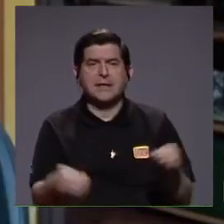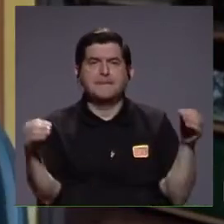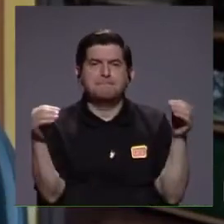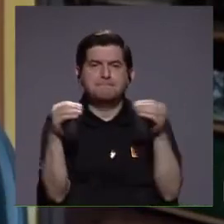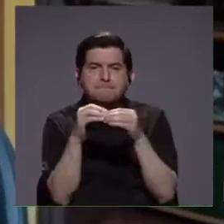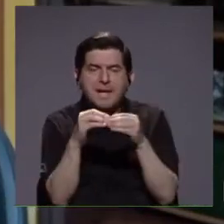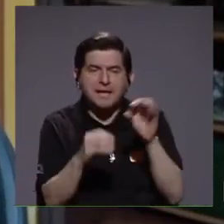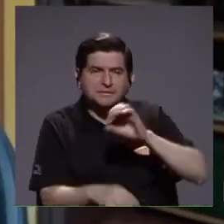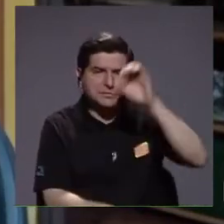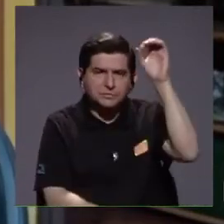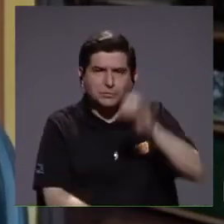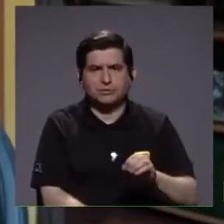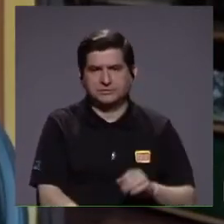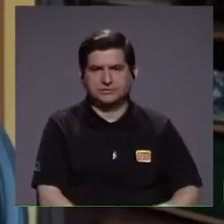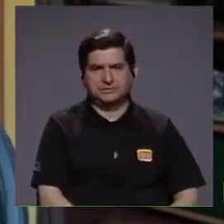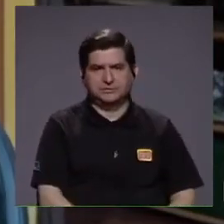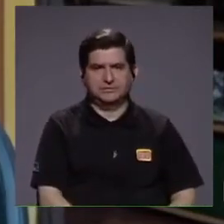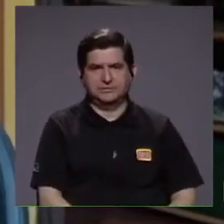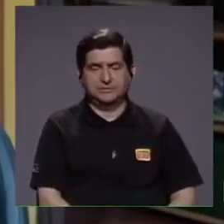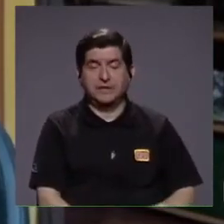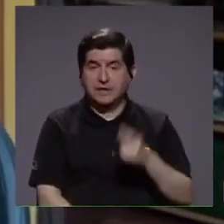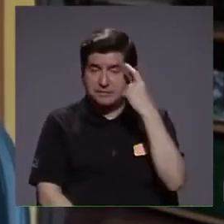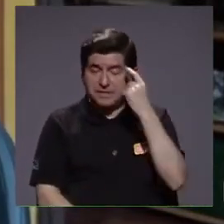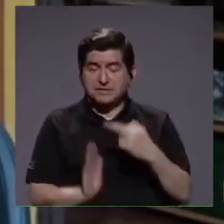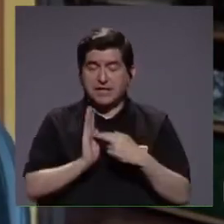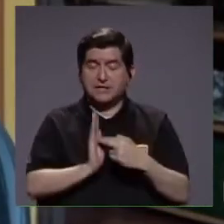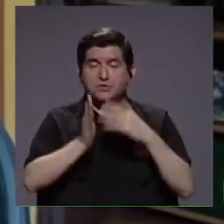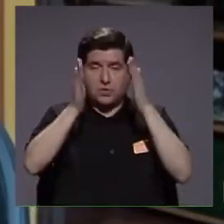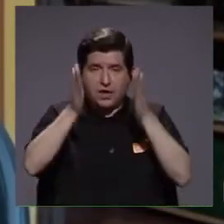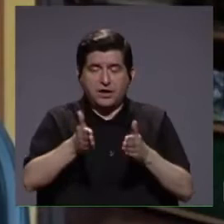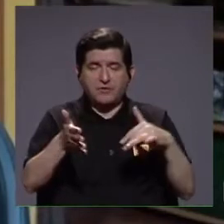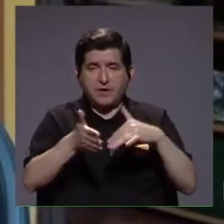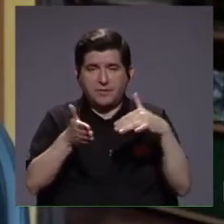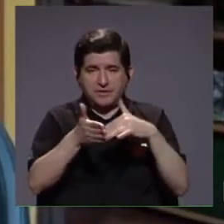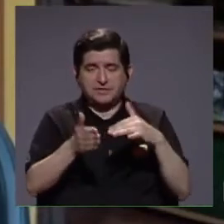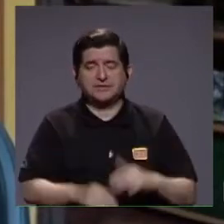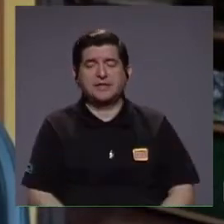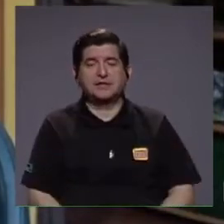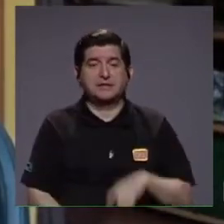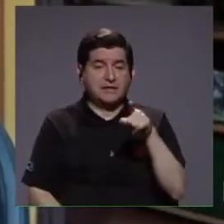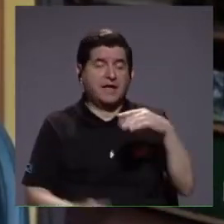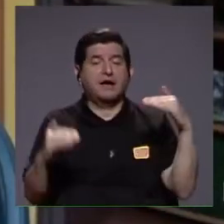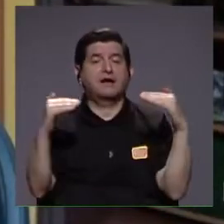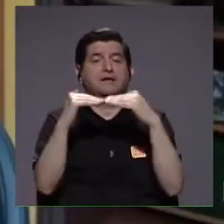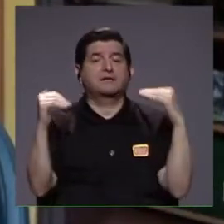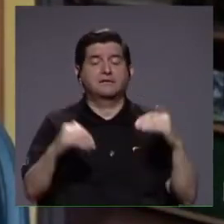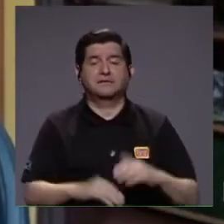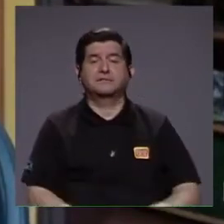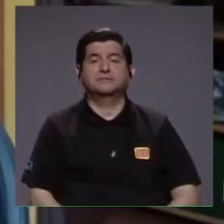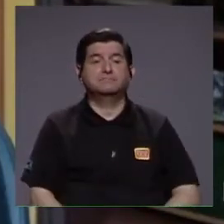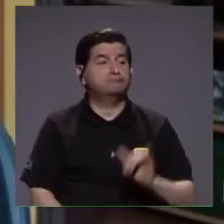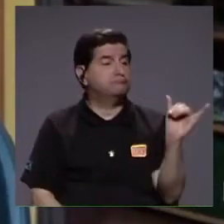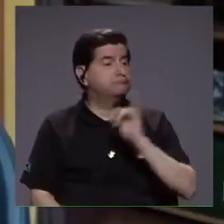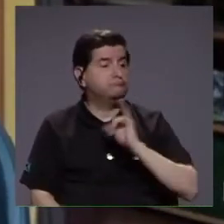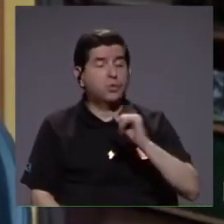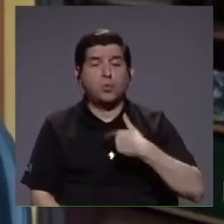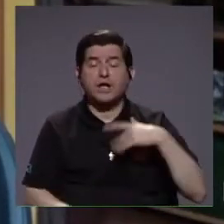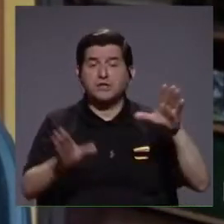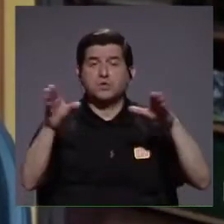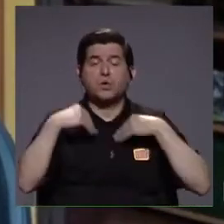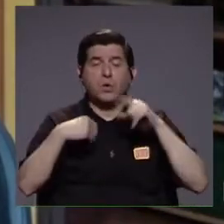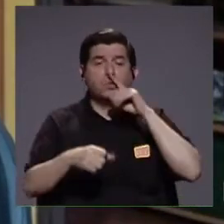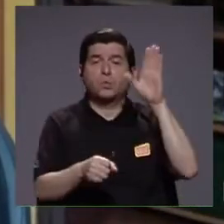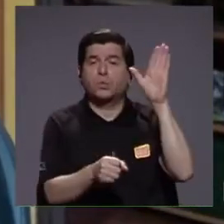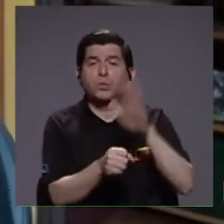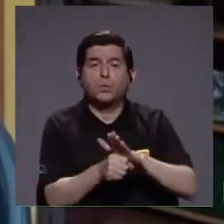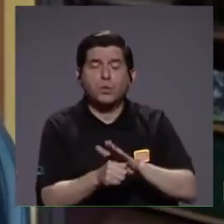un mayor porcentaje de representación estudiantil en estas instancias. Igual,